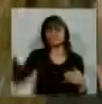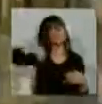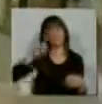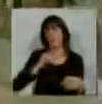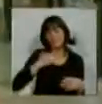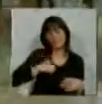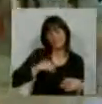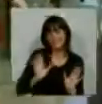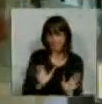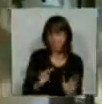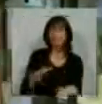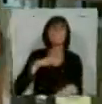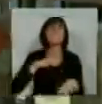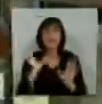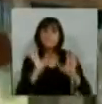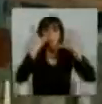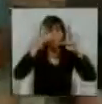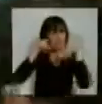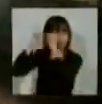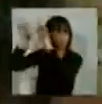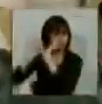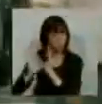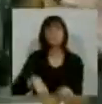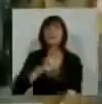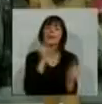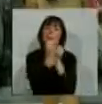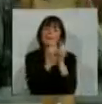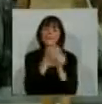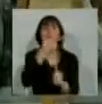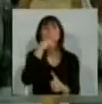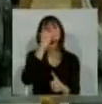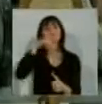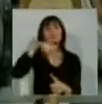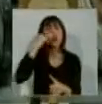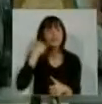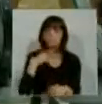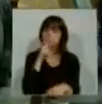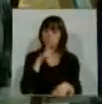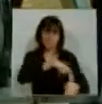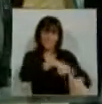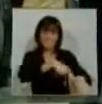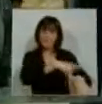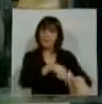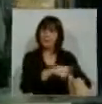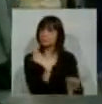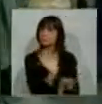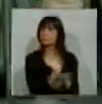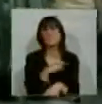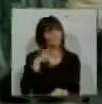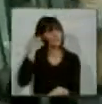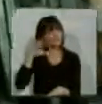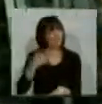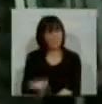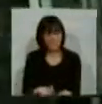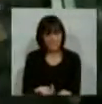son prototipos por el momento, Sony anunció un llamativo reloj inteligente, pero